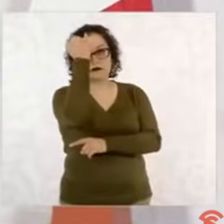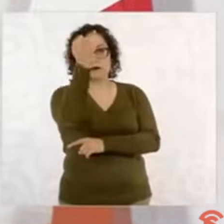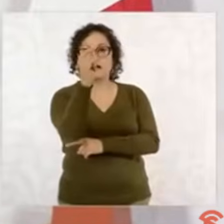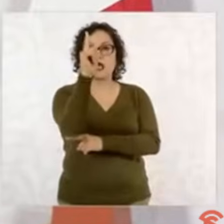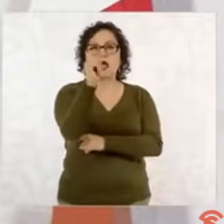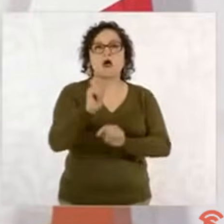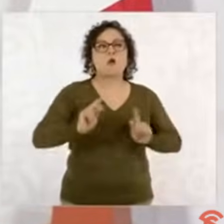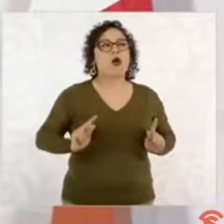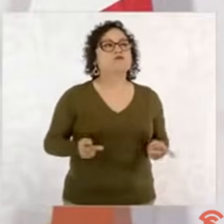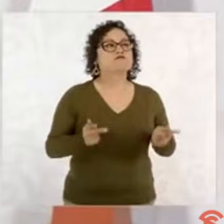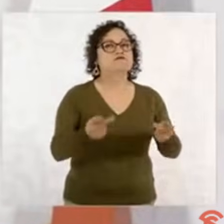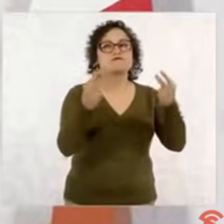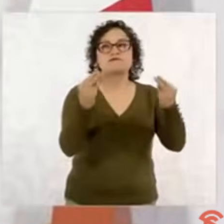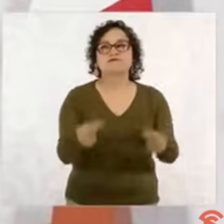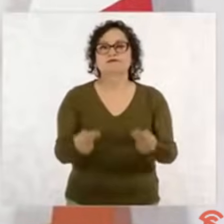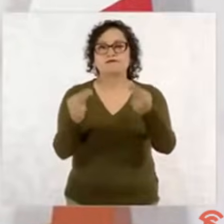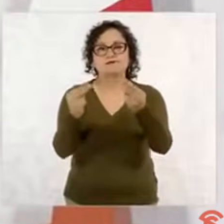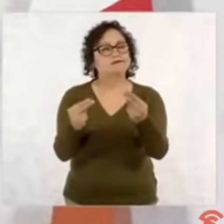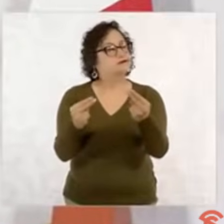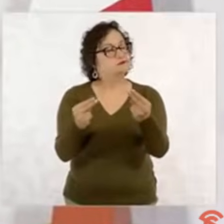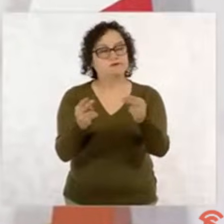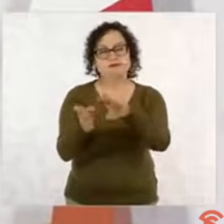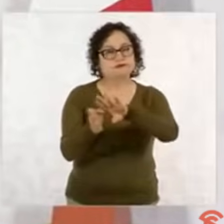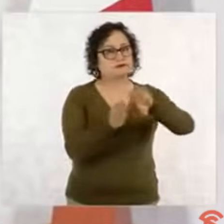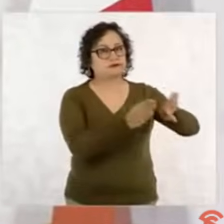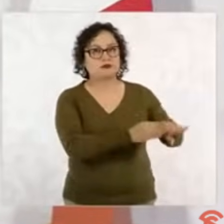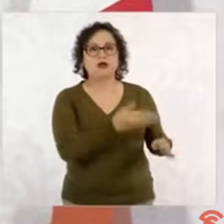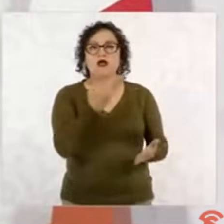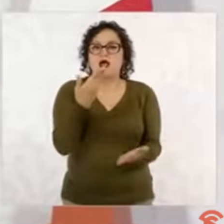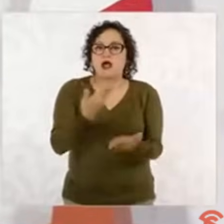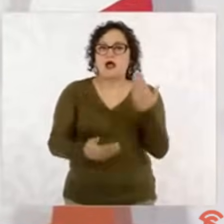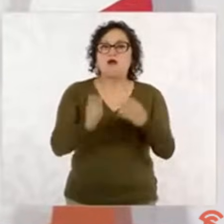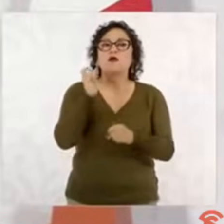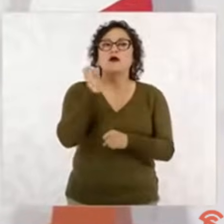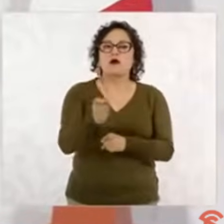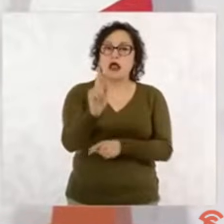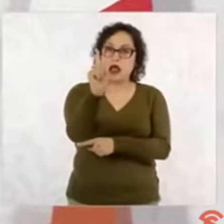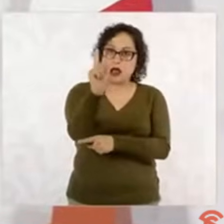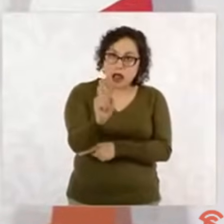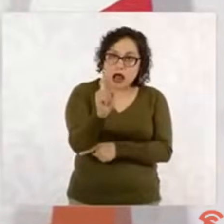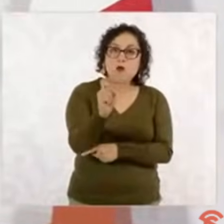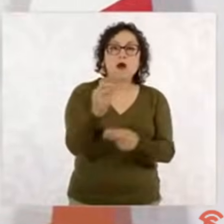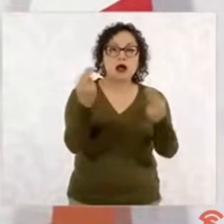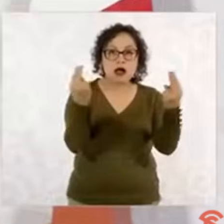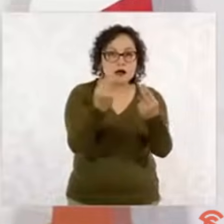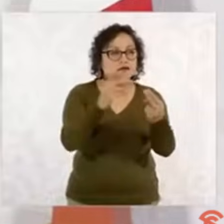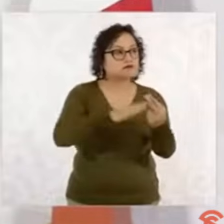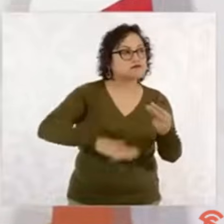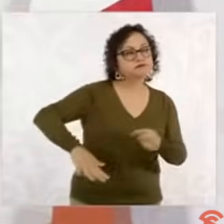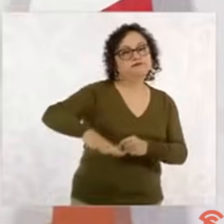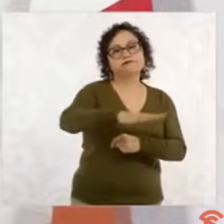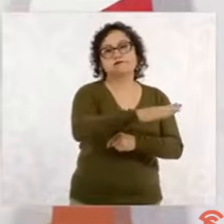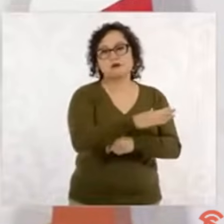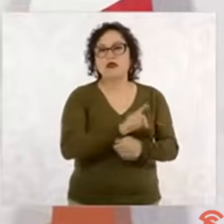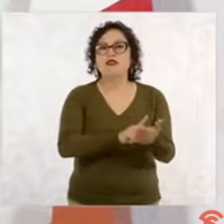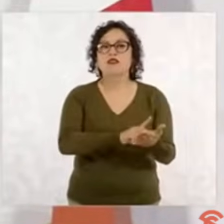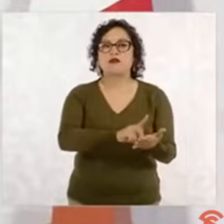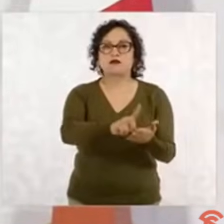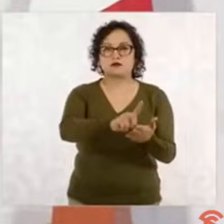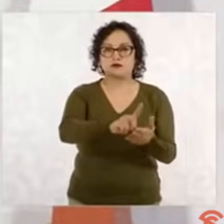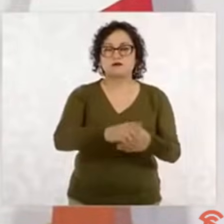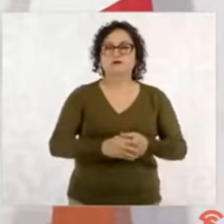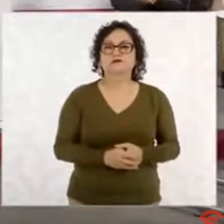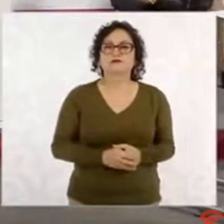como un bien estratégico para el desarrollo de nuestro país. Este ordenamiento de las concesiones, y aquí quiero puntualizar,